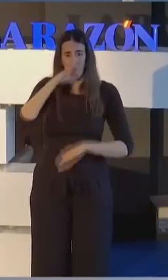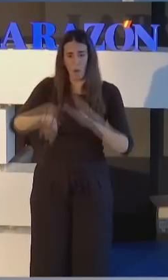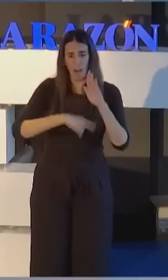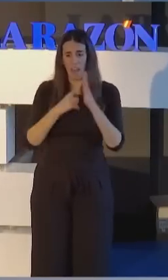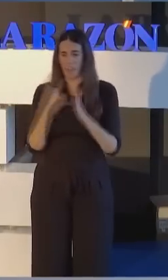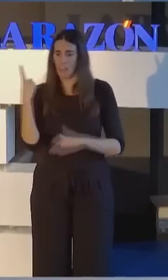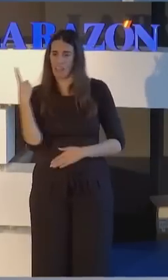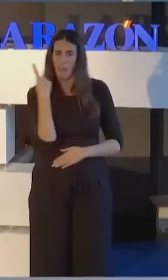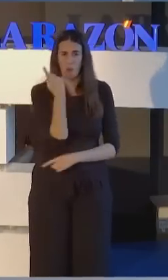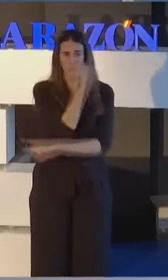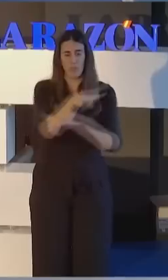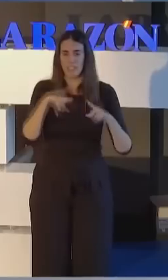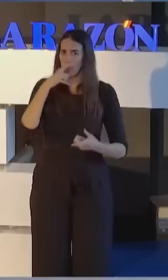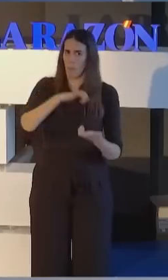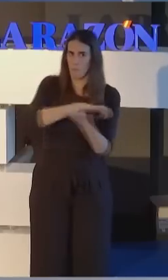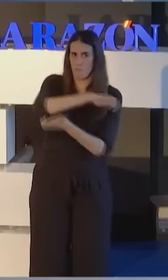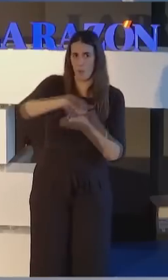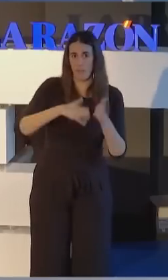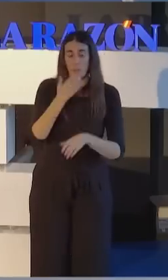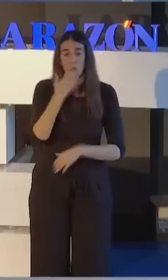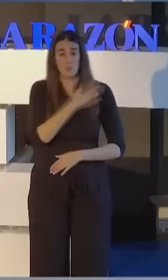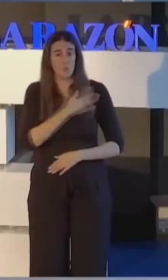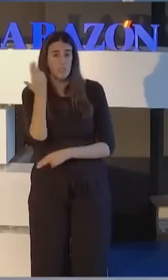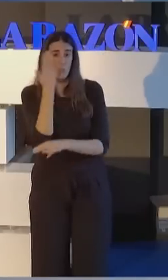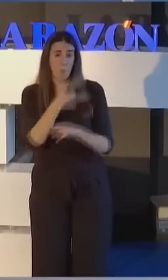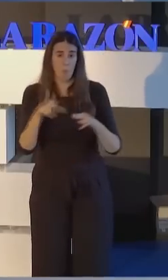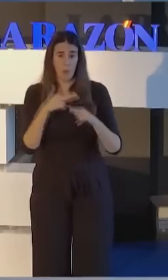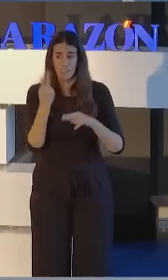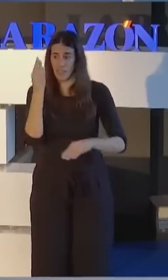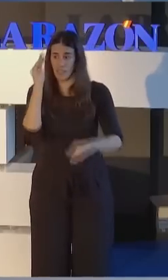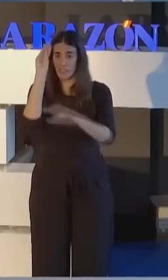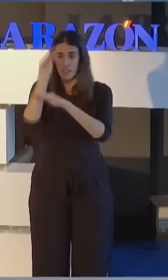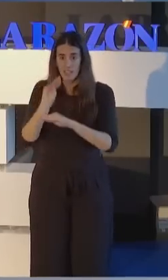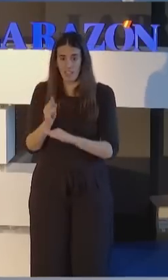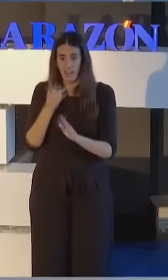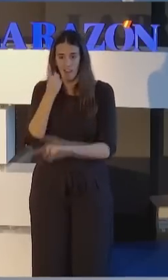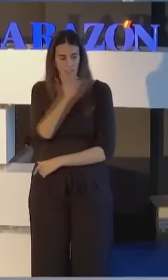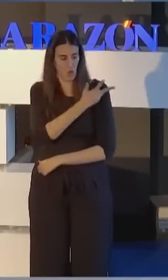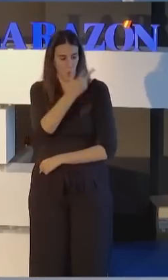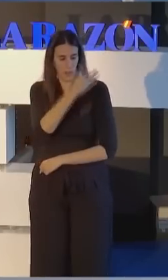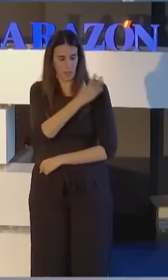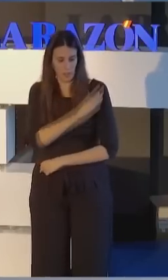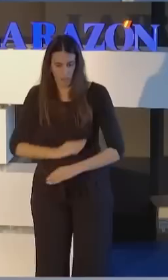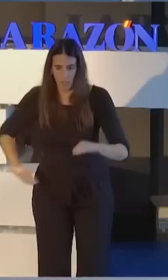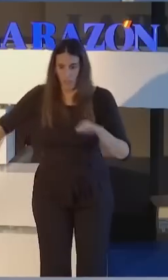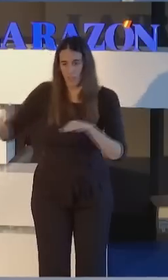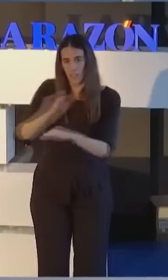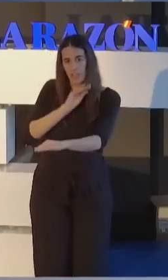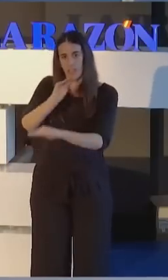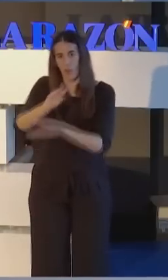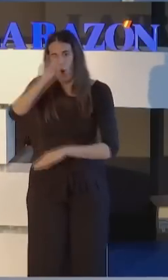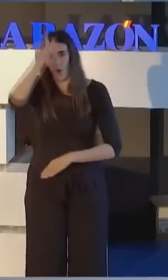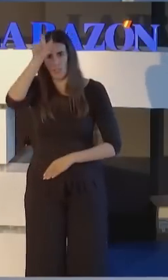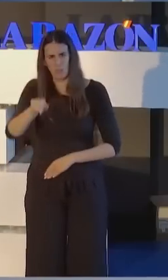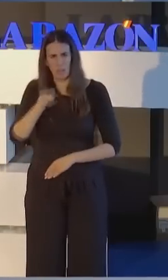ley, porque implica violencia, porque ustedes para hacer esa política redistributiva le tienen que robar a uno para dárselo a otro. Es decir, es